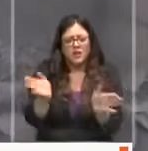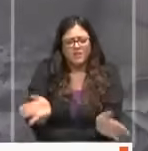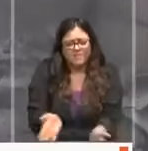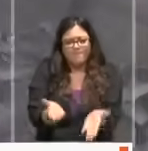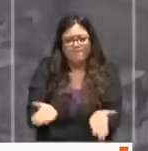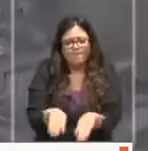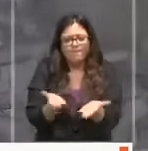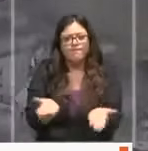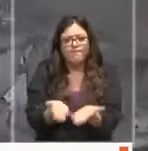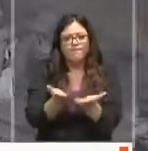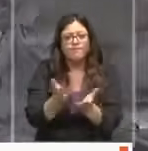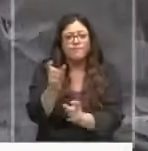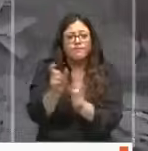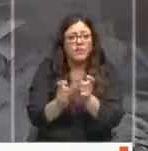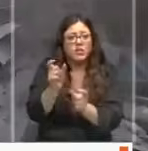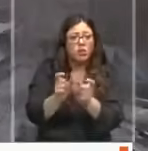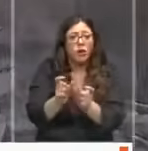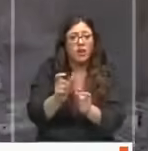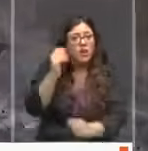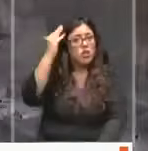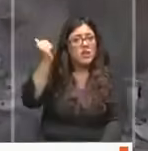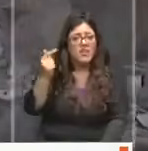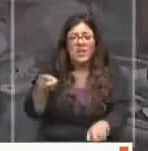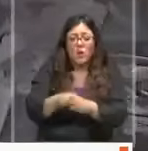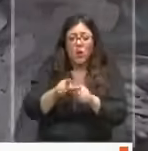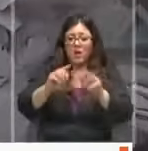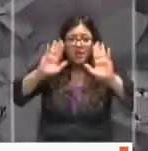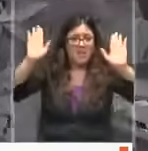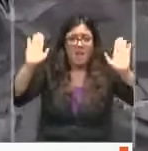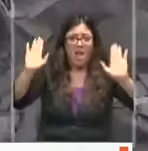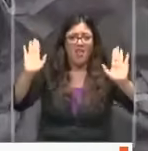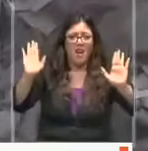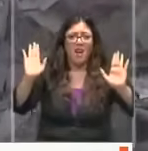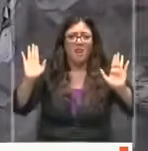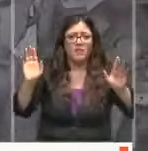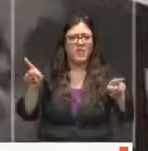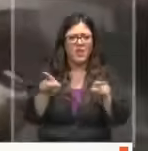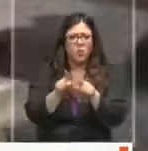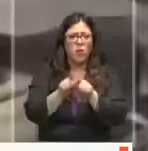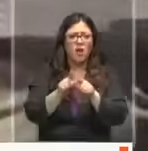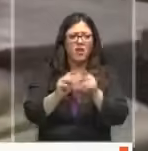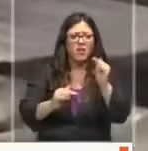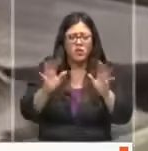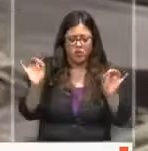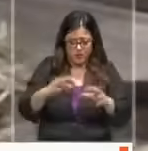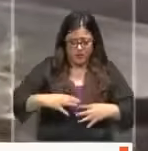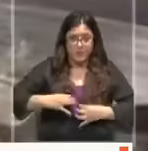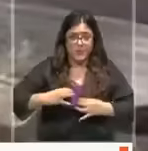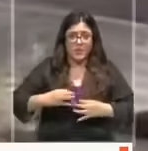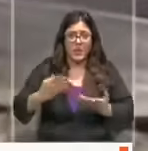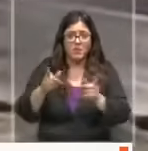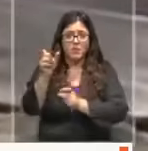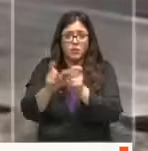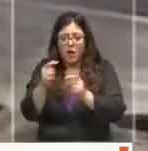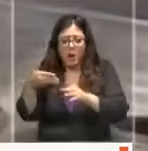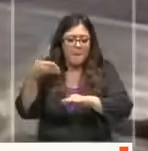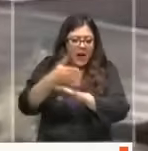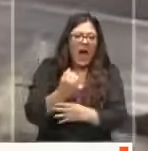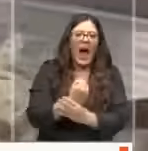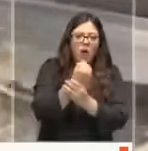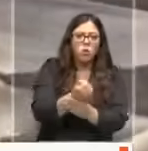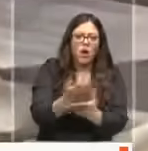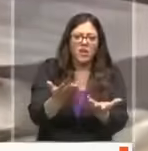levantarse. Inexpertos, y porque no se quedaron con nada más, llegan muchas veces con lo opuesto a remover los escombros de lo que fue su